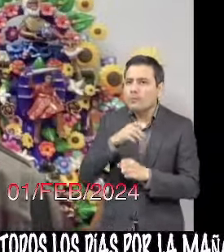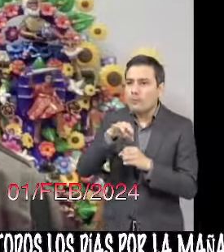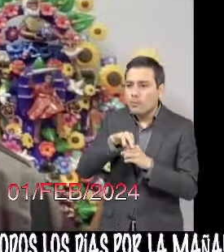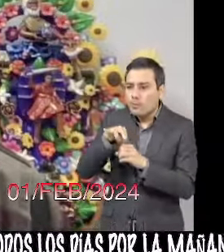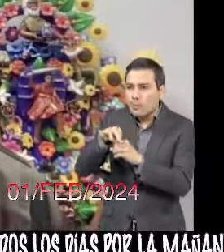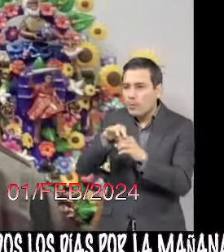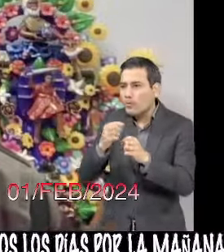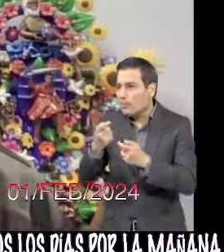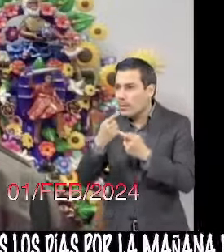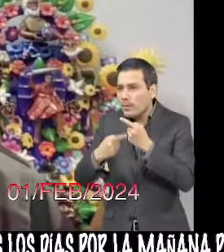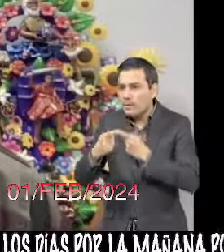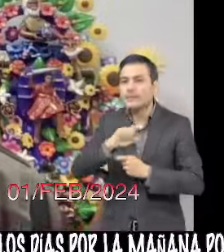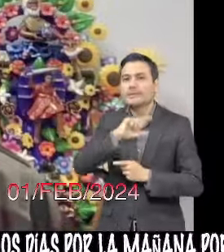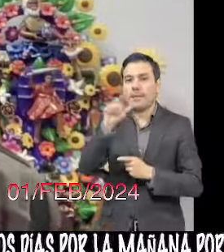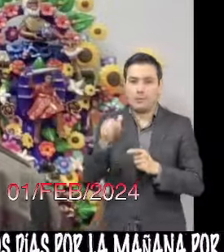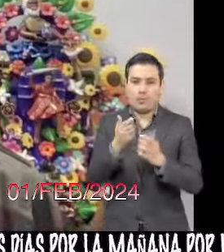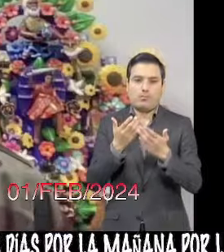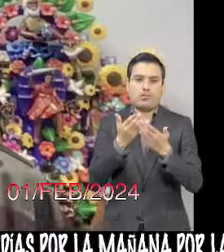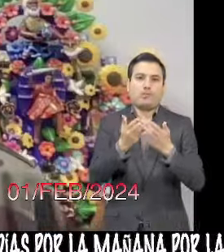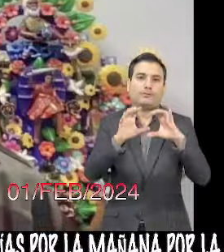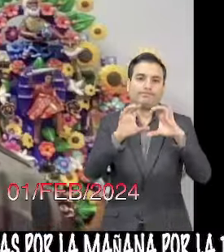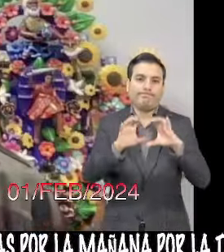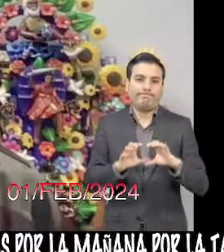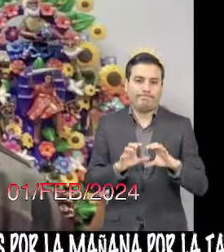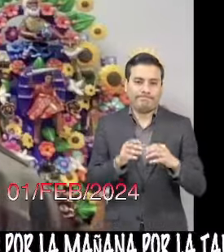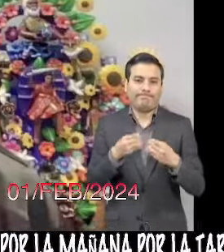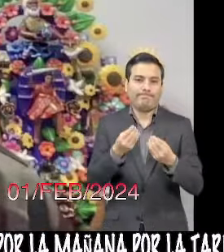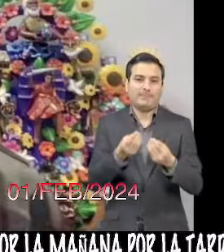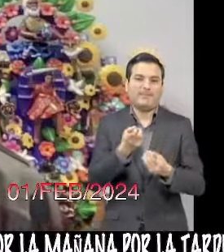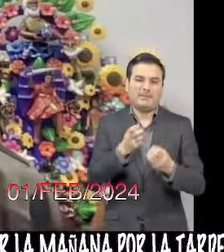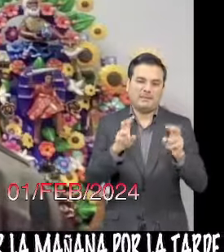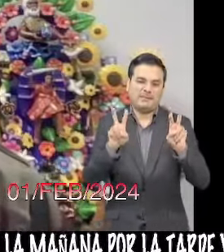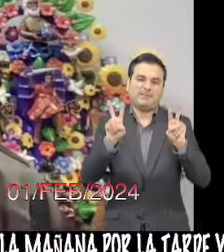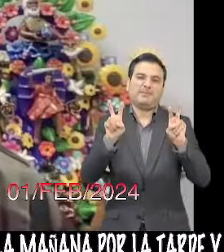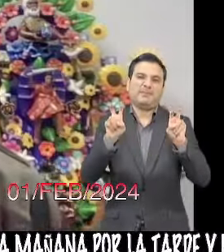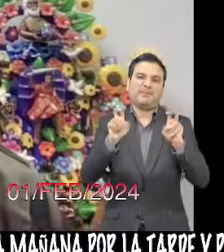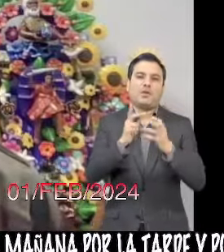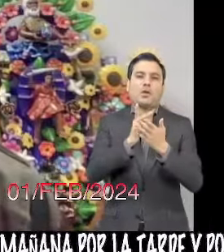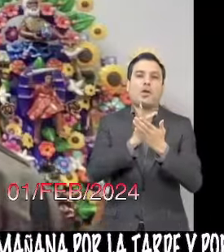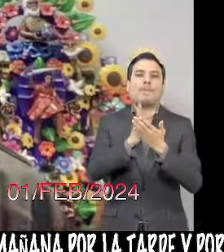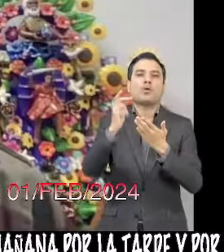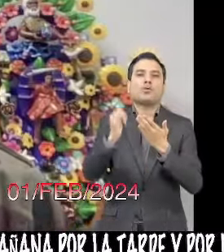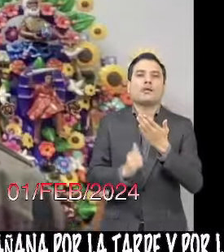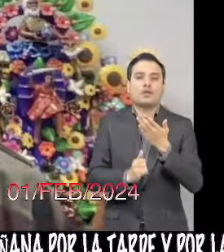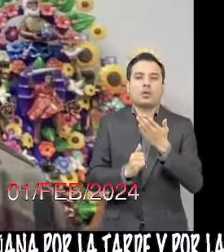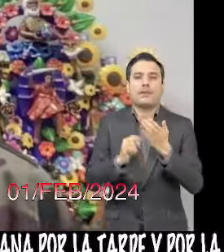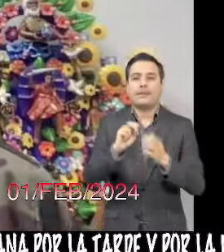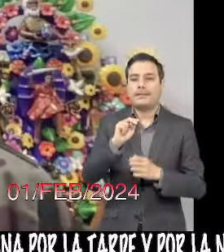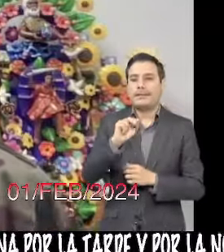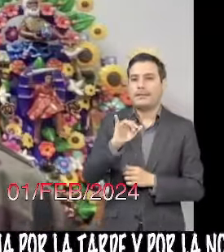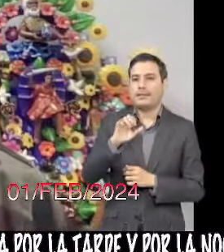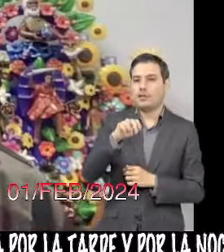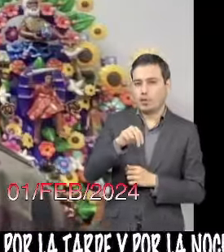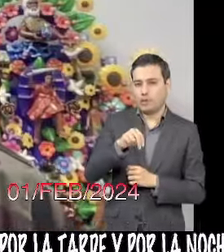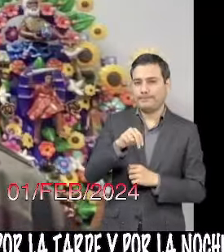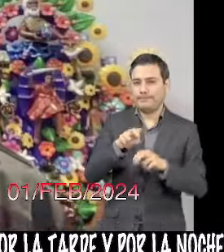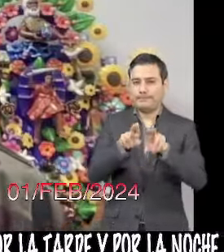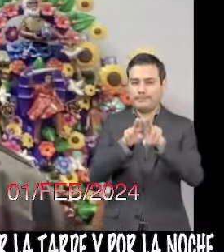en este documento, que nosotros le llamamos el Proyecto de Nación